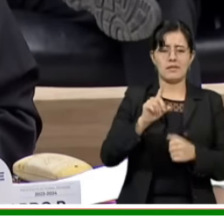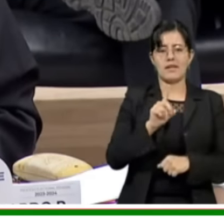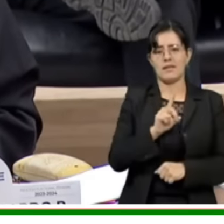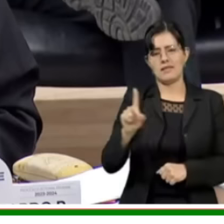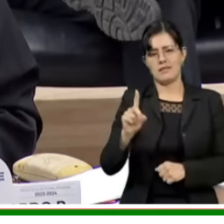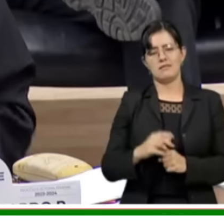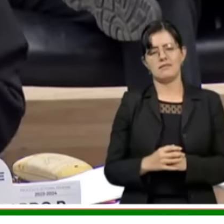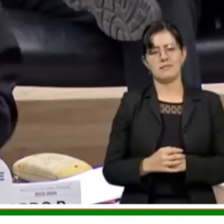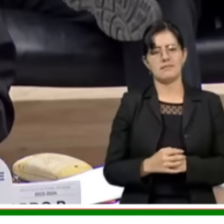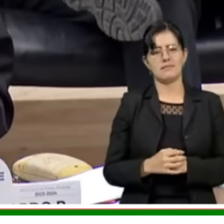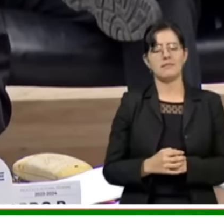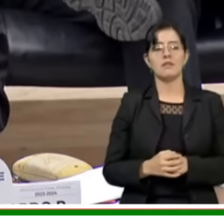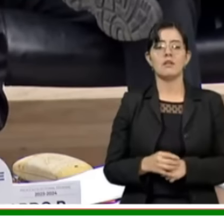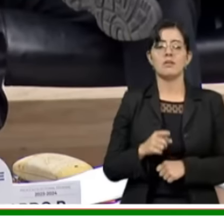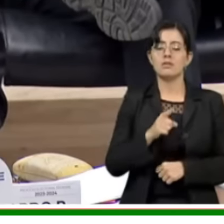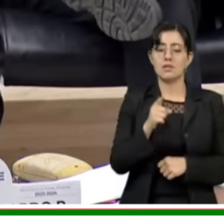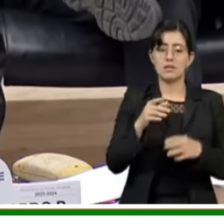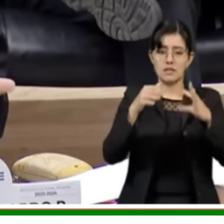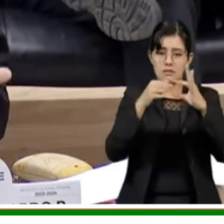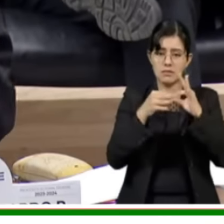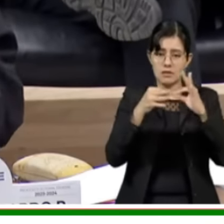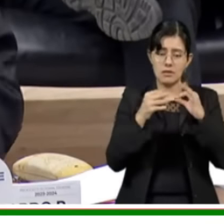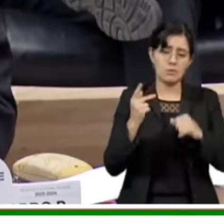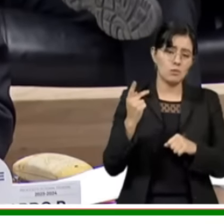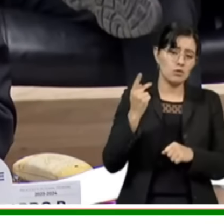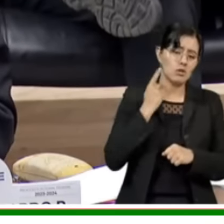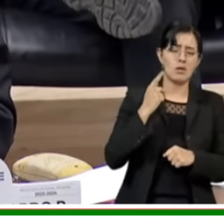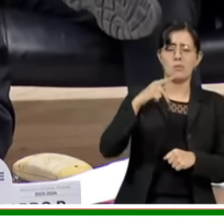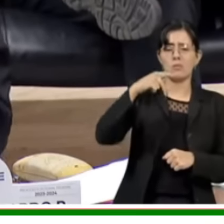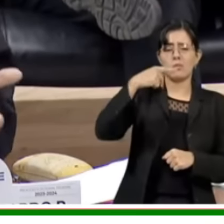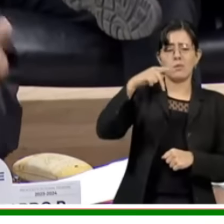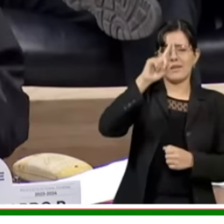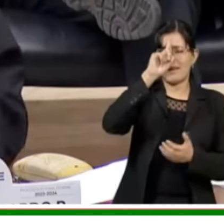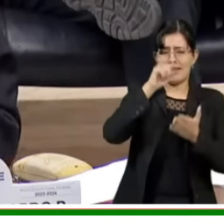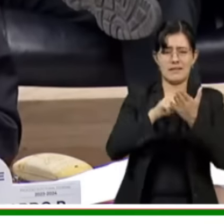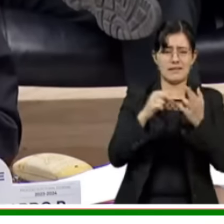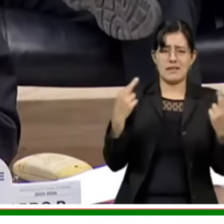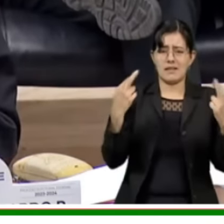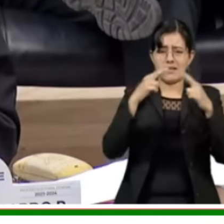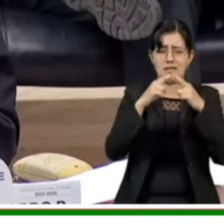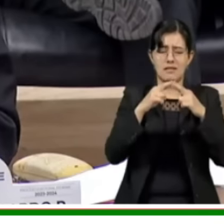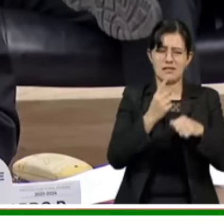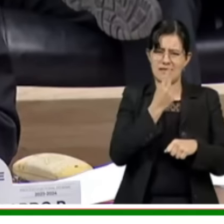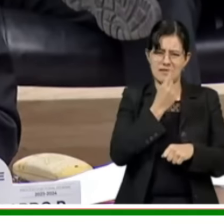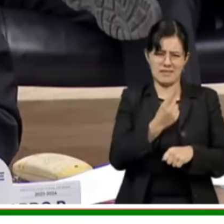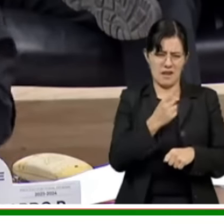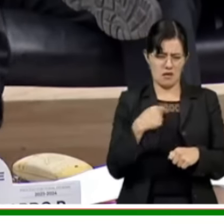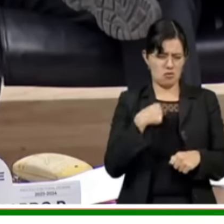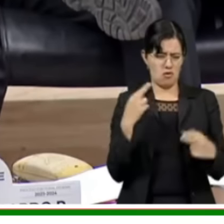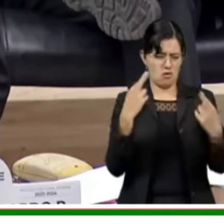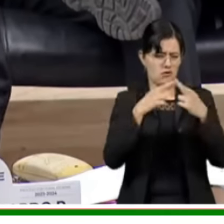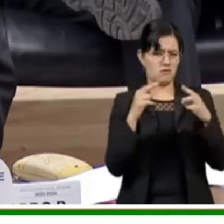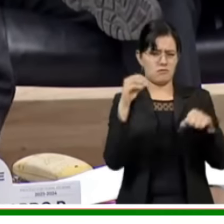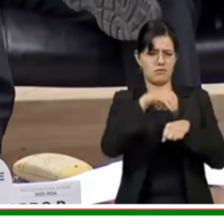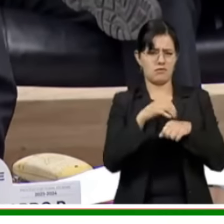derecha es que en vez de dar argumentos políticos sueltan sus creencias religiosas y dicen que no violan el estado laico Qué